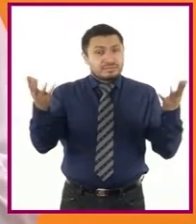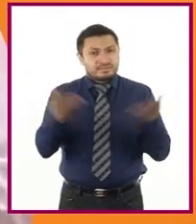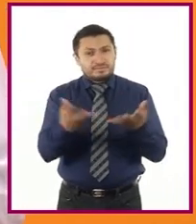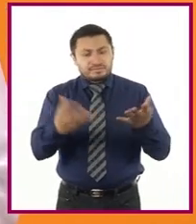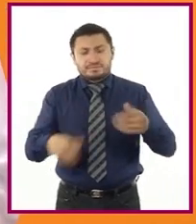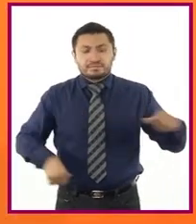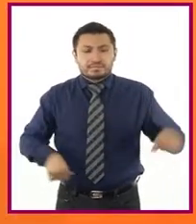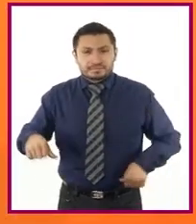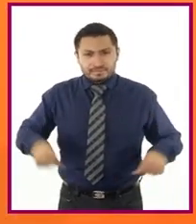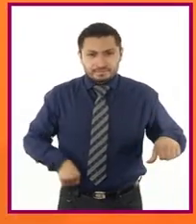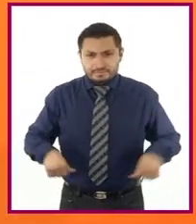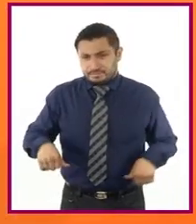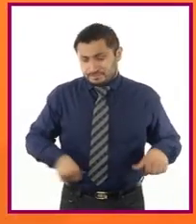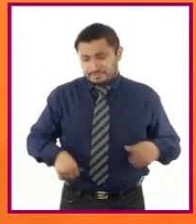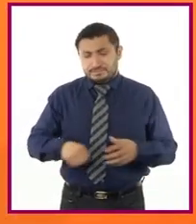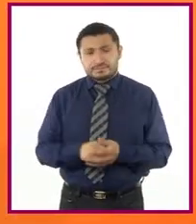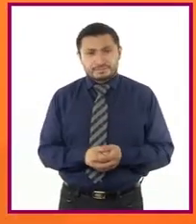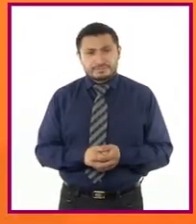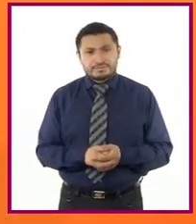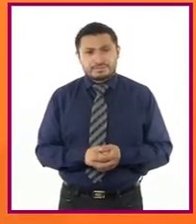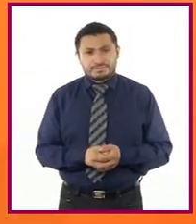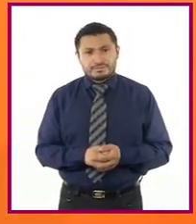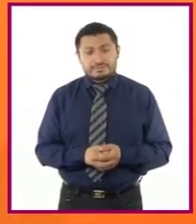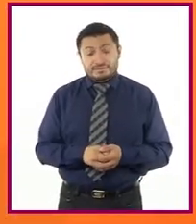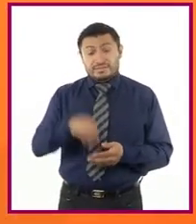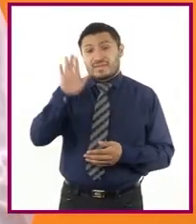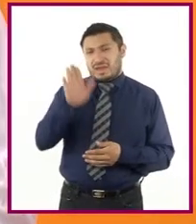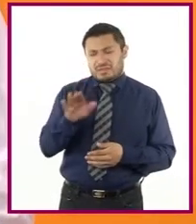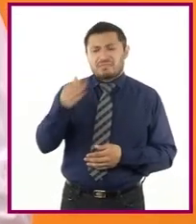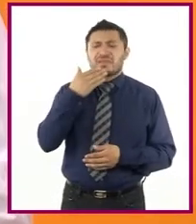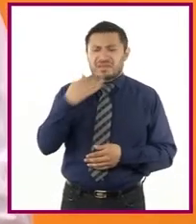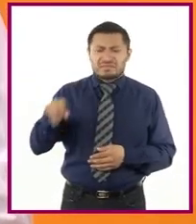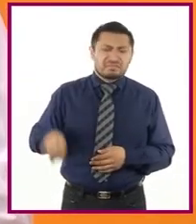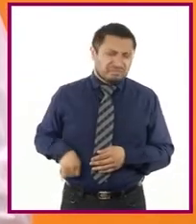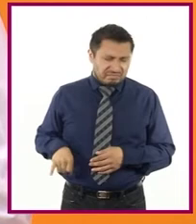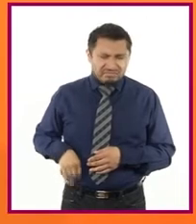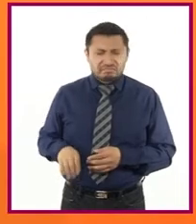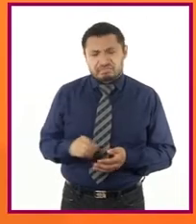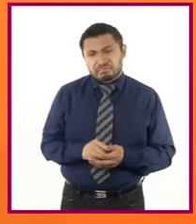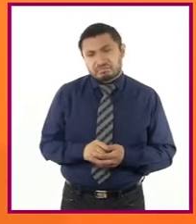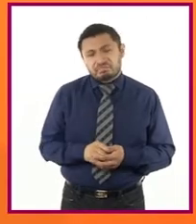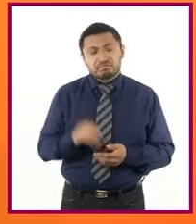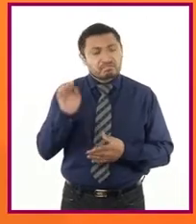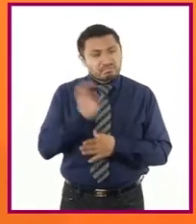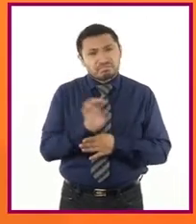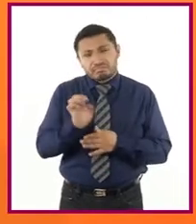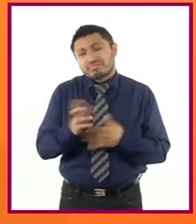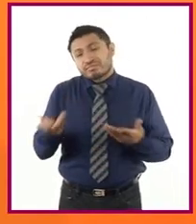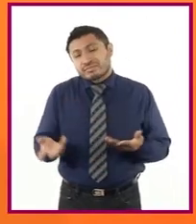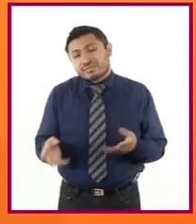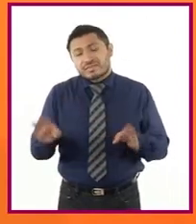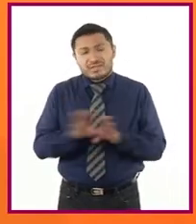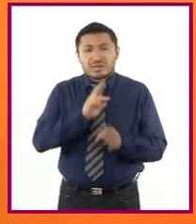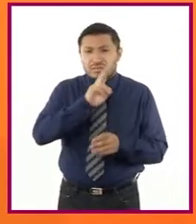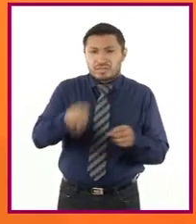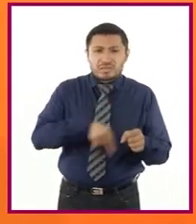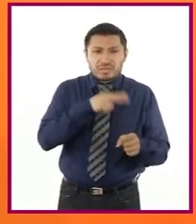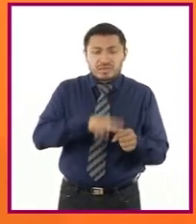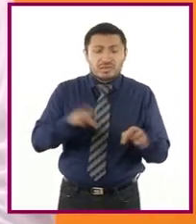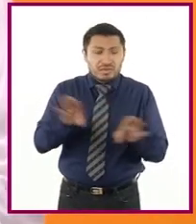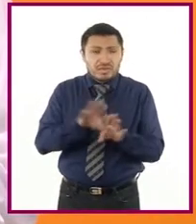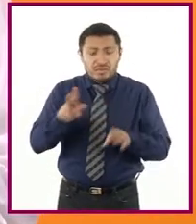cada acción. Oye, suena bastante bien. Entonces, ¿es como un diagrama de